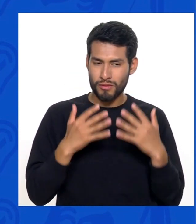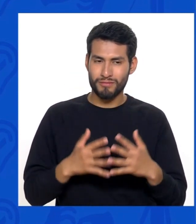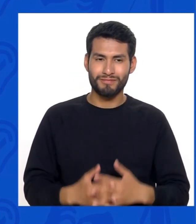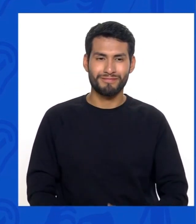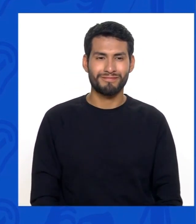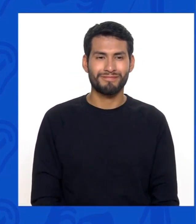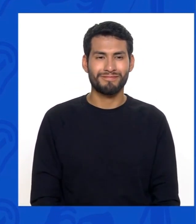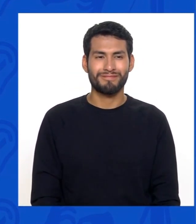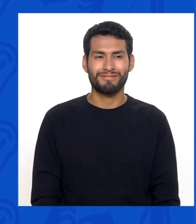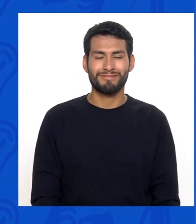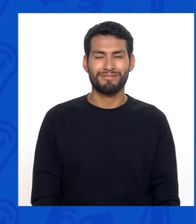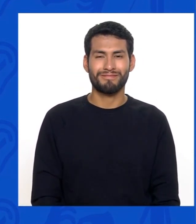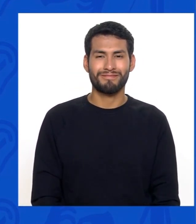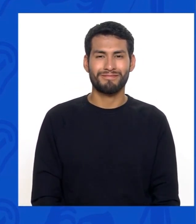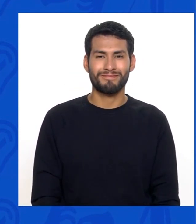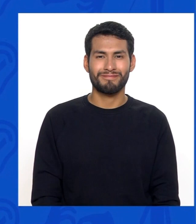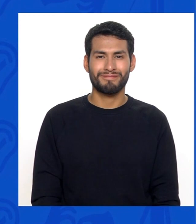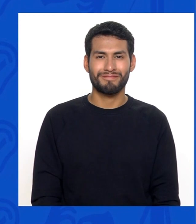de condiciones.